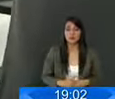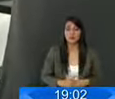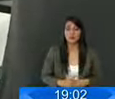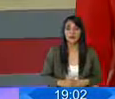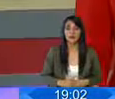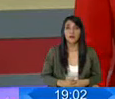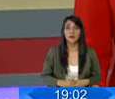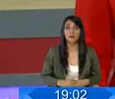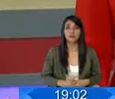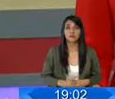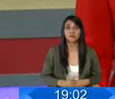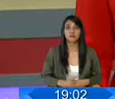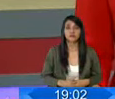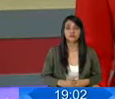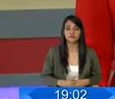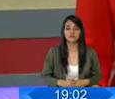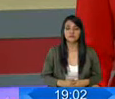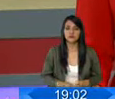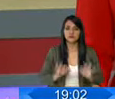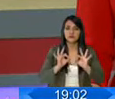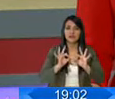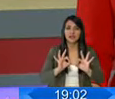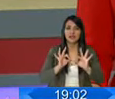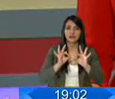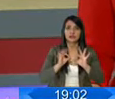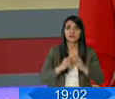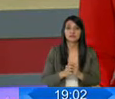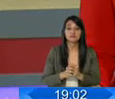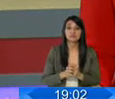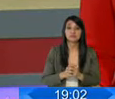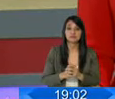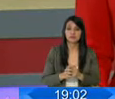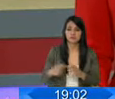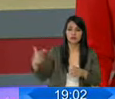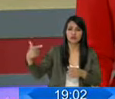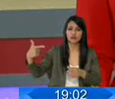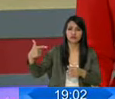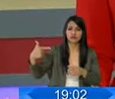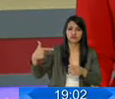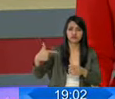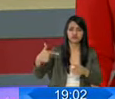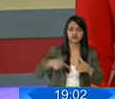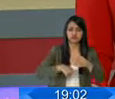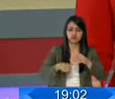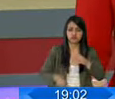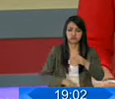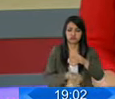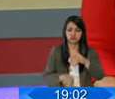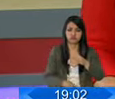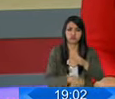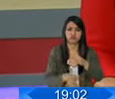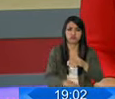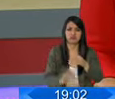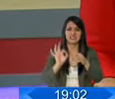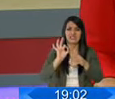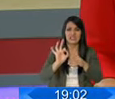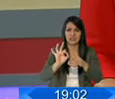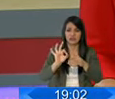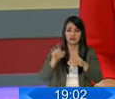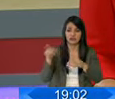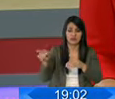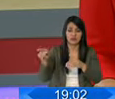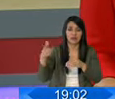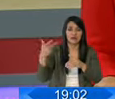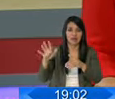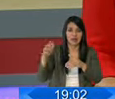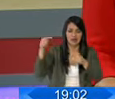Valareso. Todo está definido para que la Guaragua empiece a trazar el túnel del Metro de Quito. La maquinaria conocida como tuneladora,